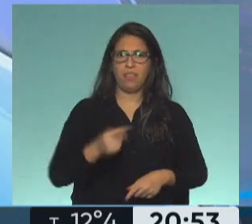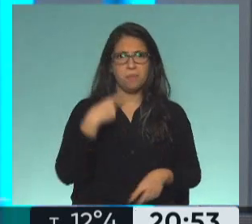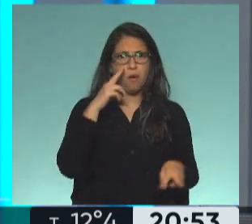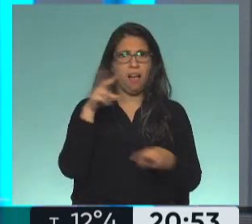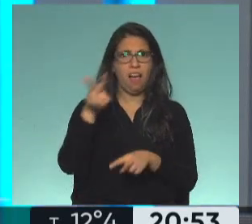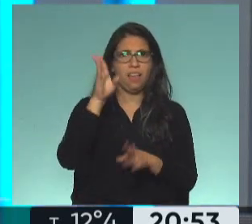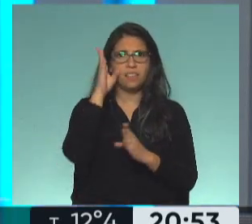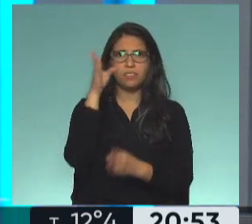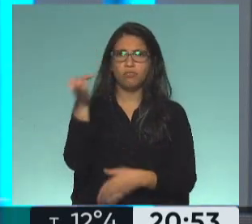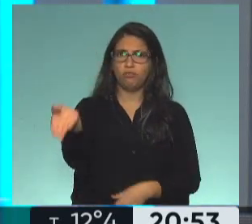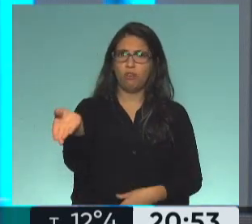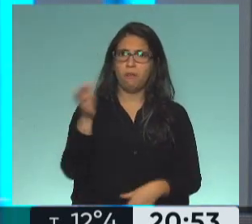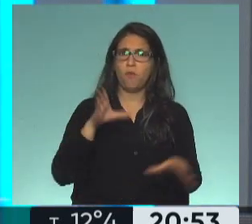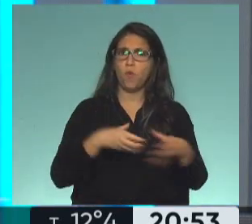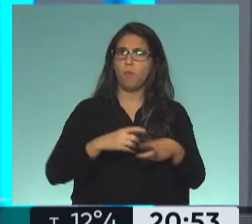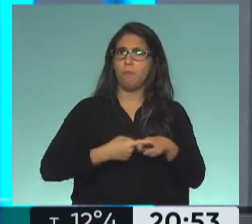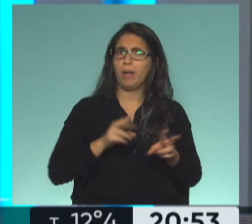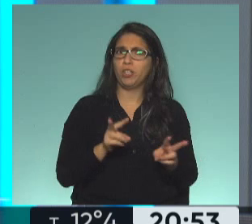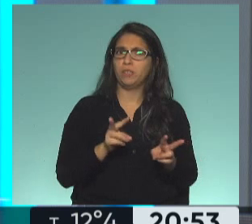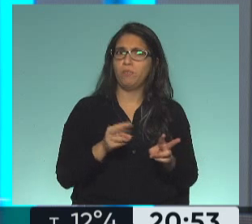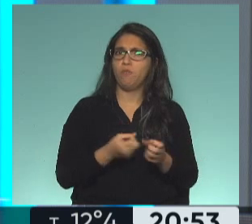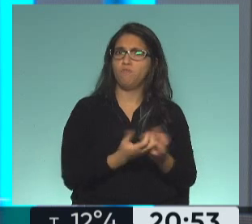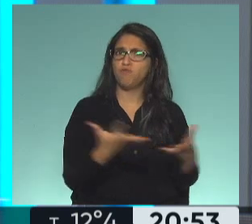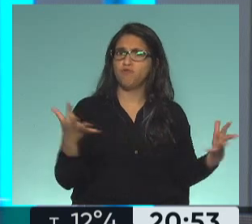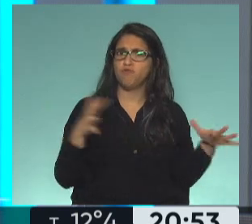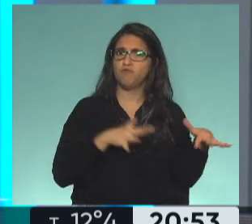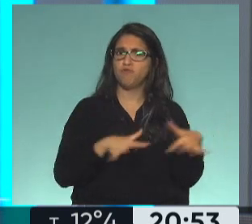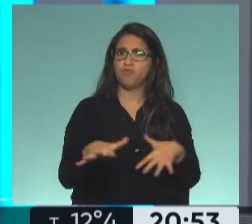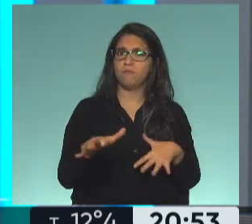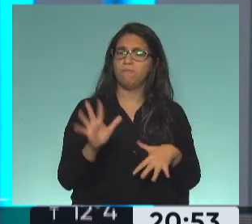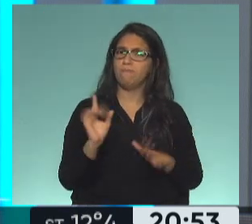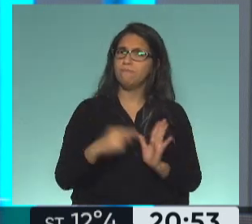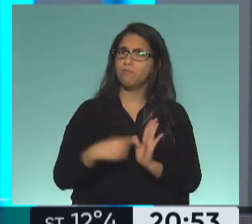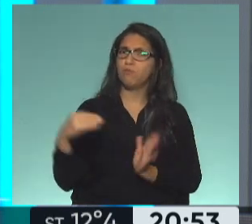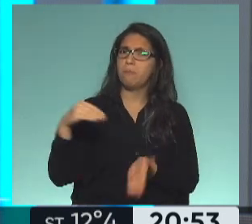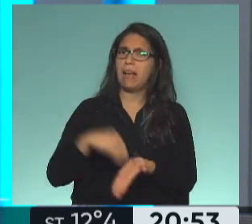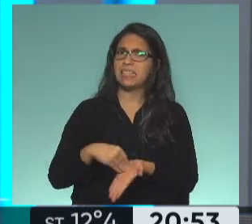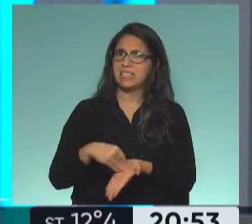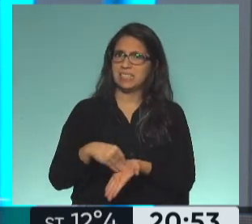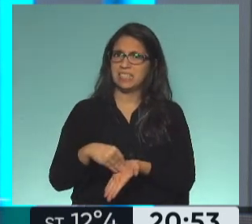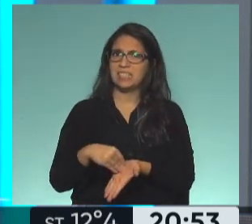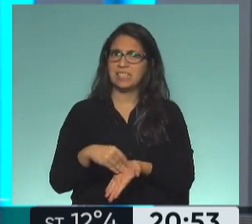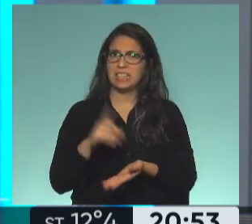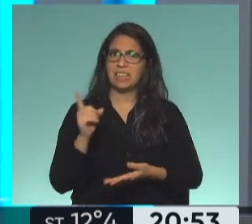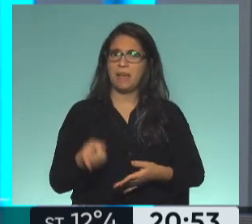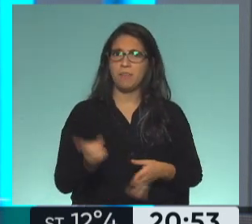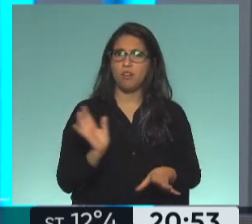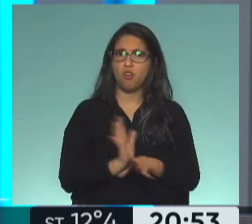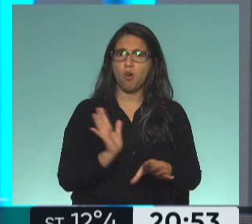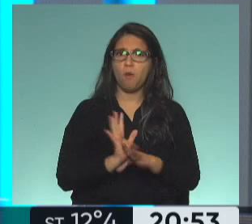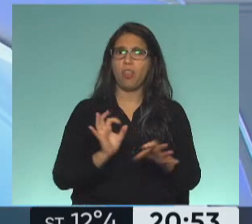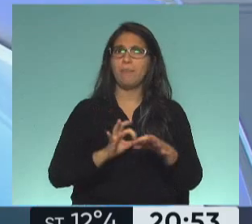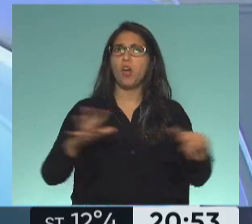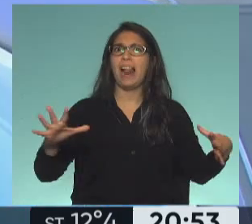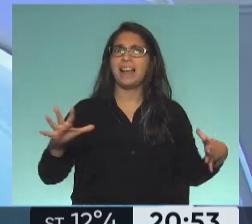porque para gran parte del peronismo, no para todo, pero para gran parte, se juega algo más que el futuro del peronismo, sino se juega algo así como el futuro de la